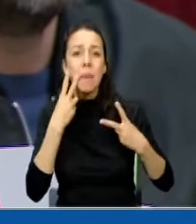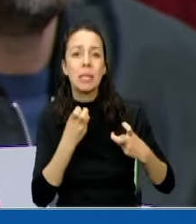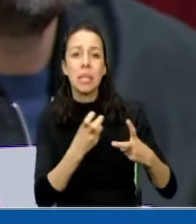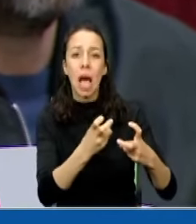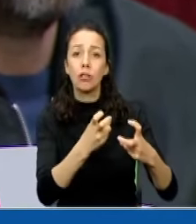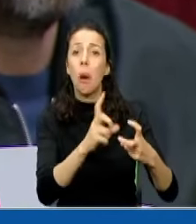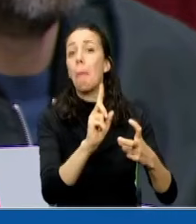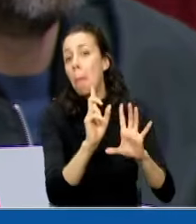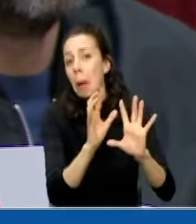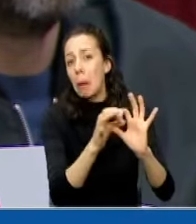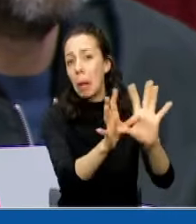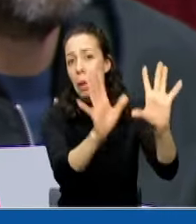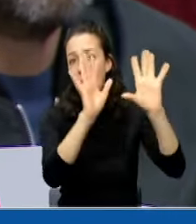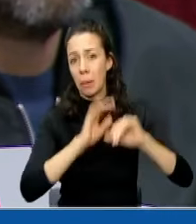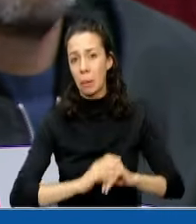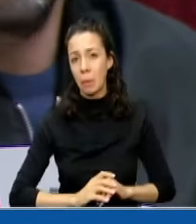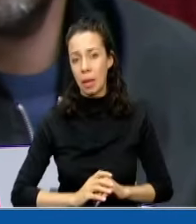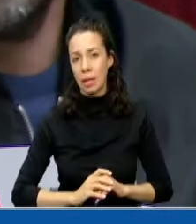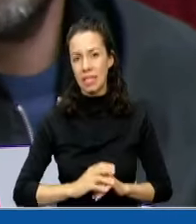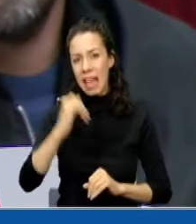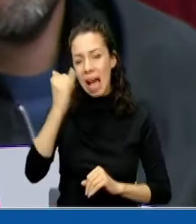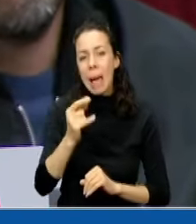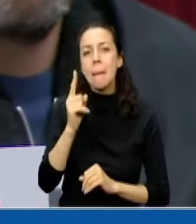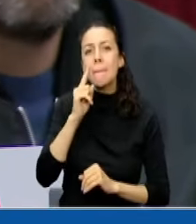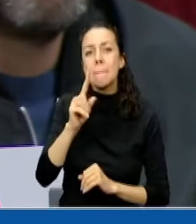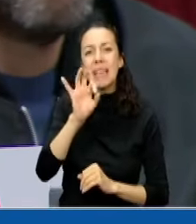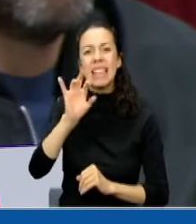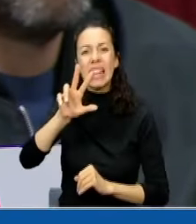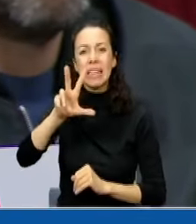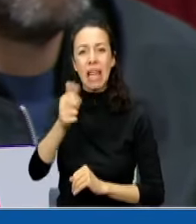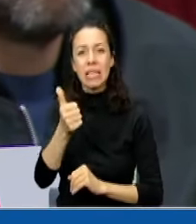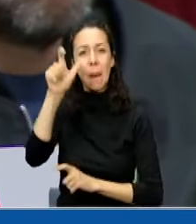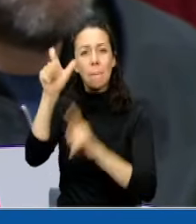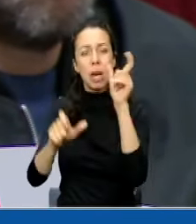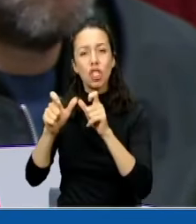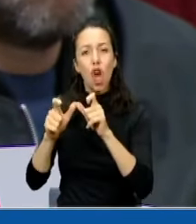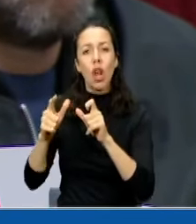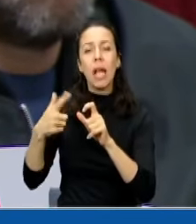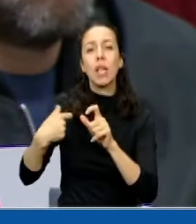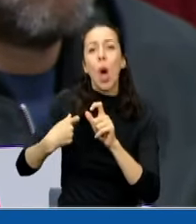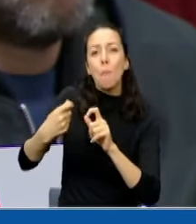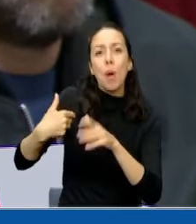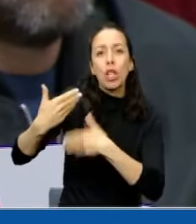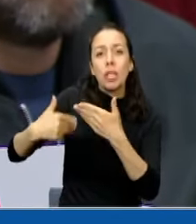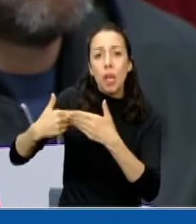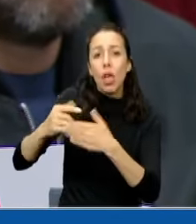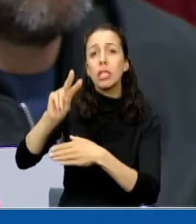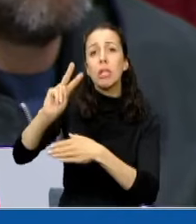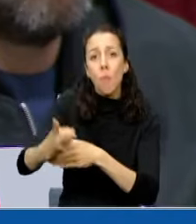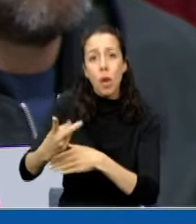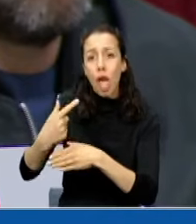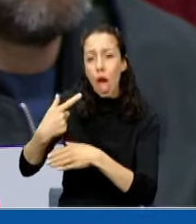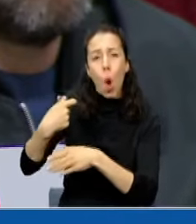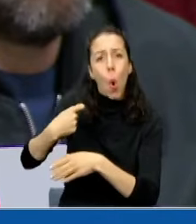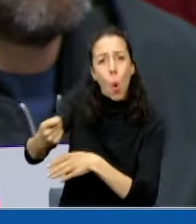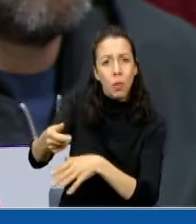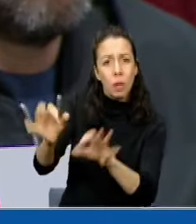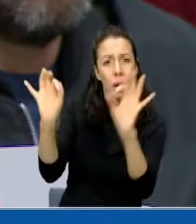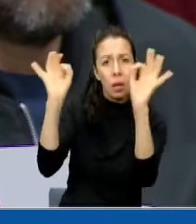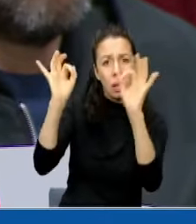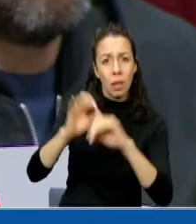total libertad. Hay 1.036 procesados que murieron sin ser juzgados. Y ni